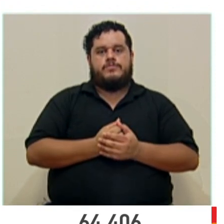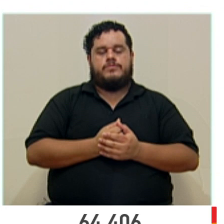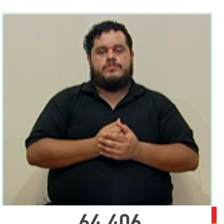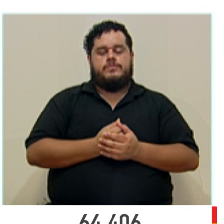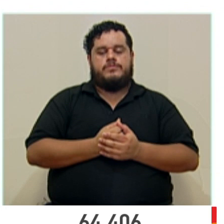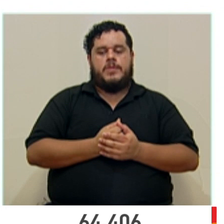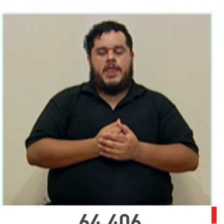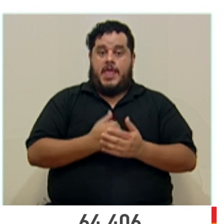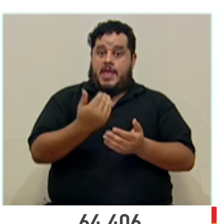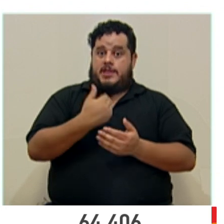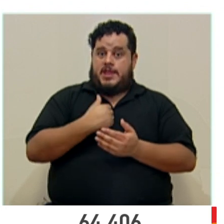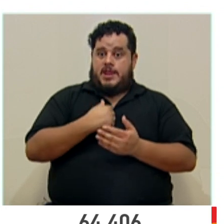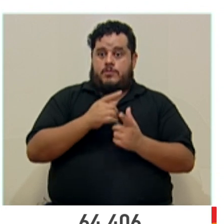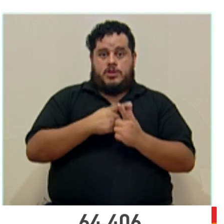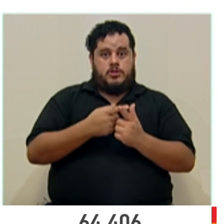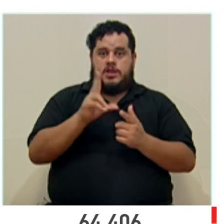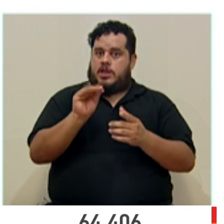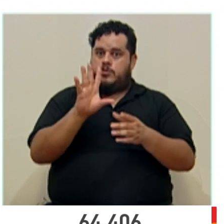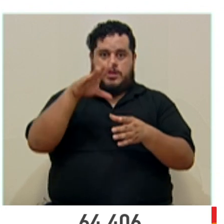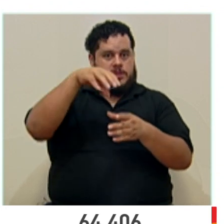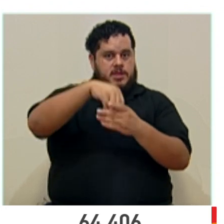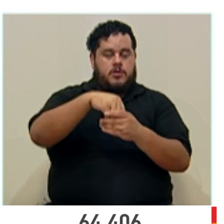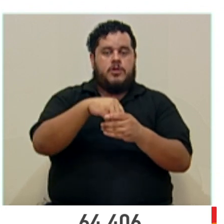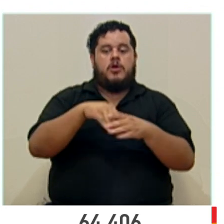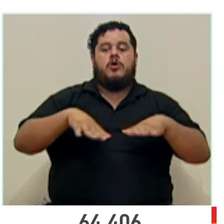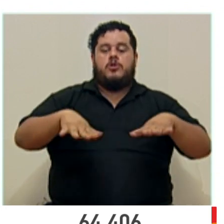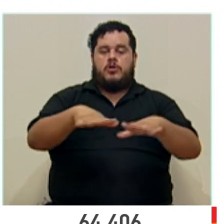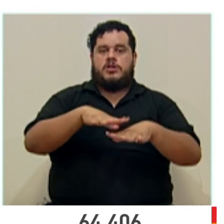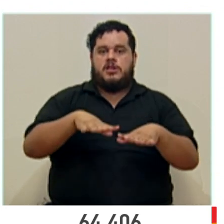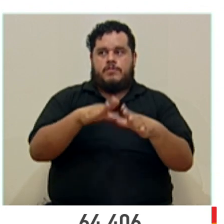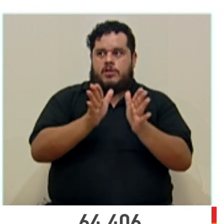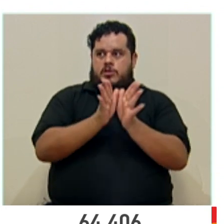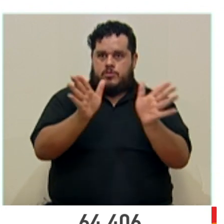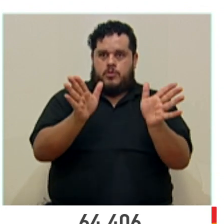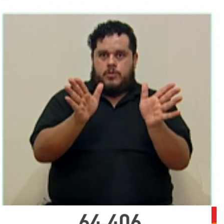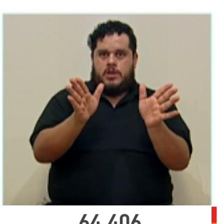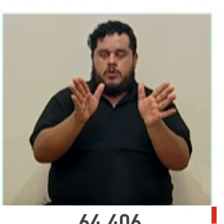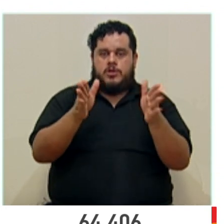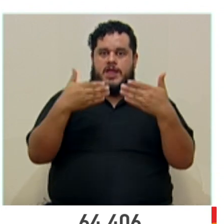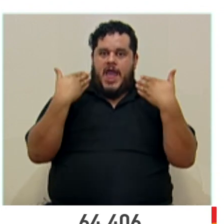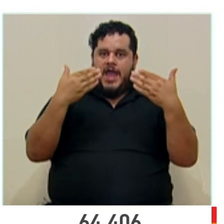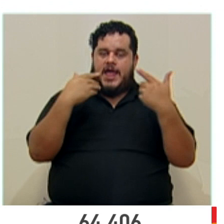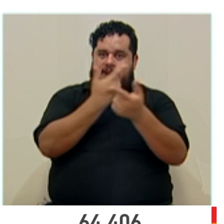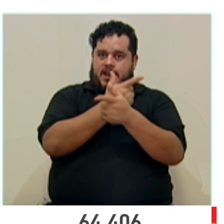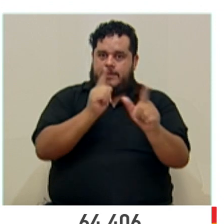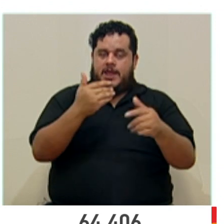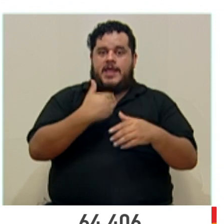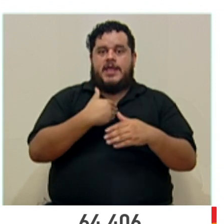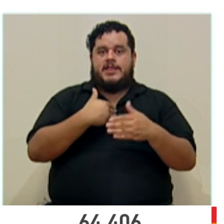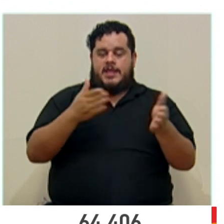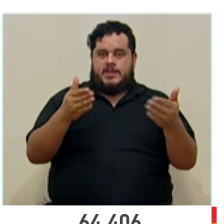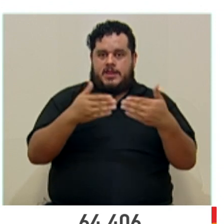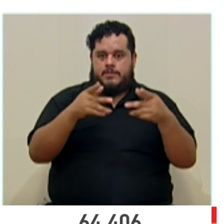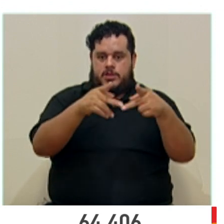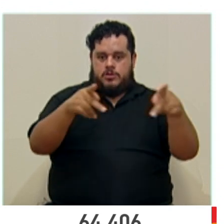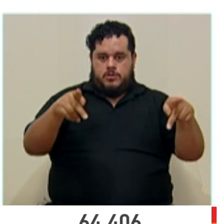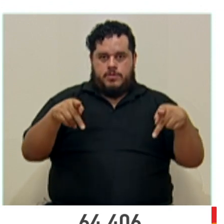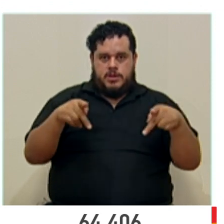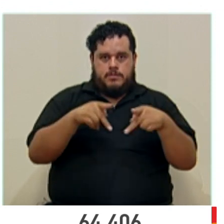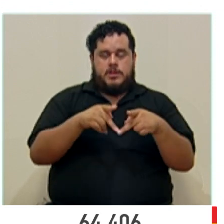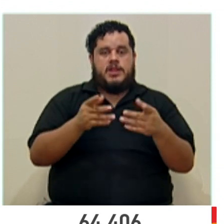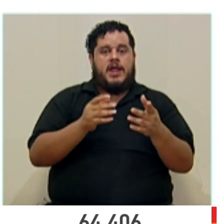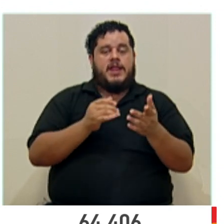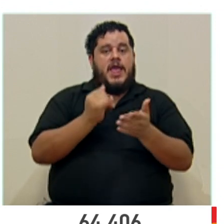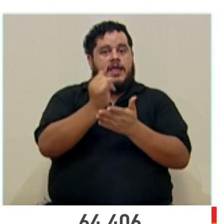Tenemos que entonces no están incluidos los espacios públicos al aire libre que tengan cerramiento perimetral,